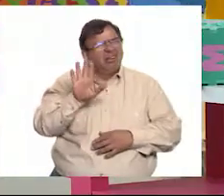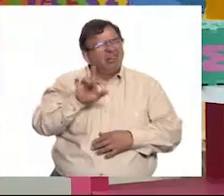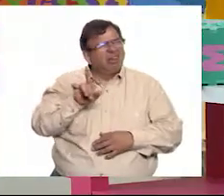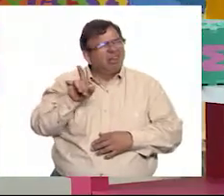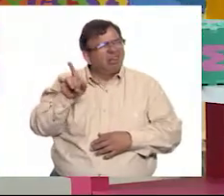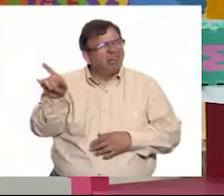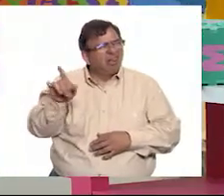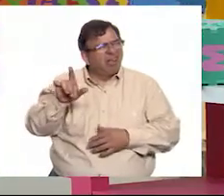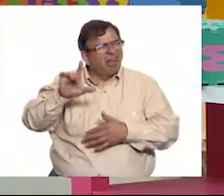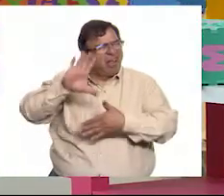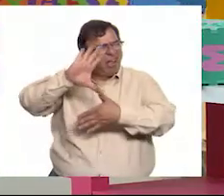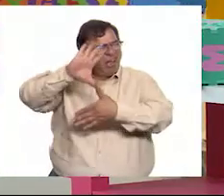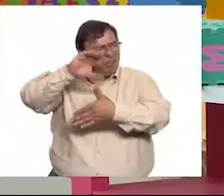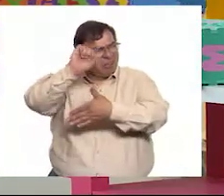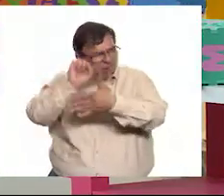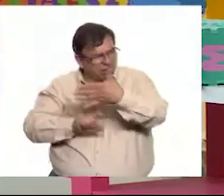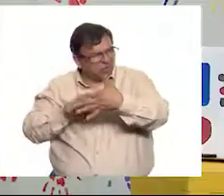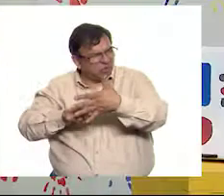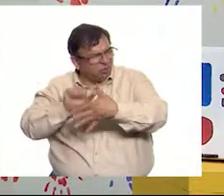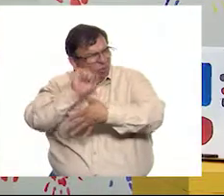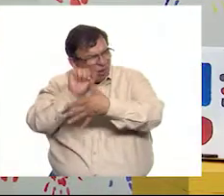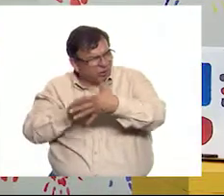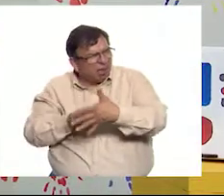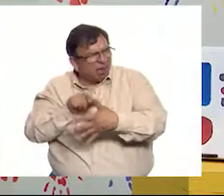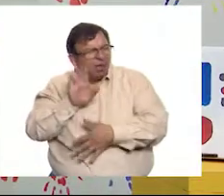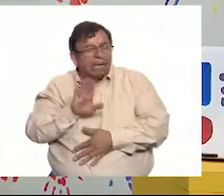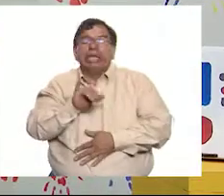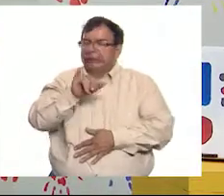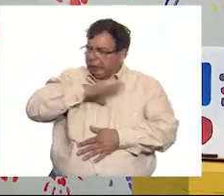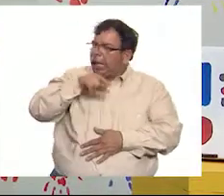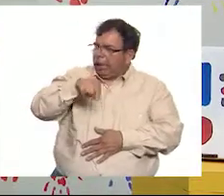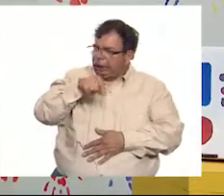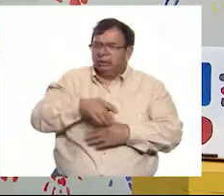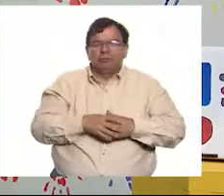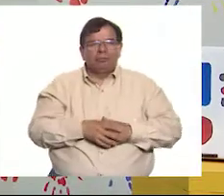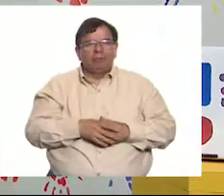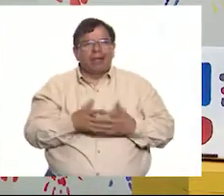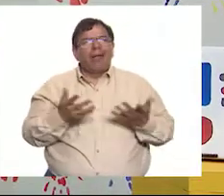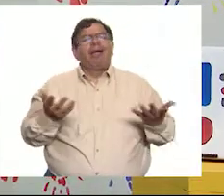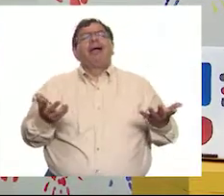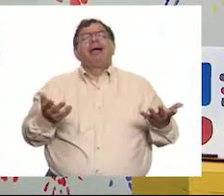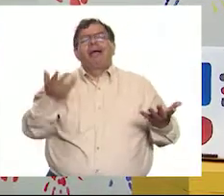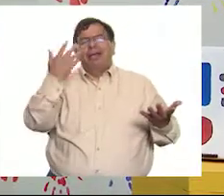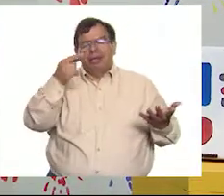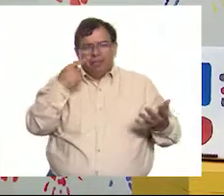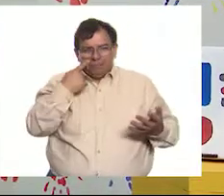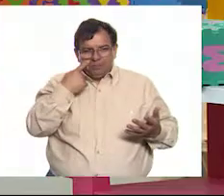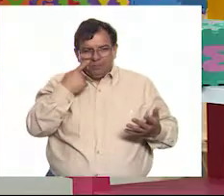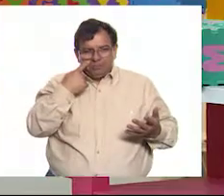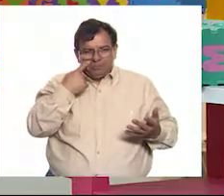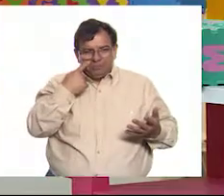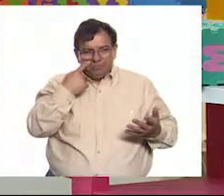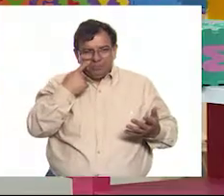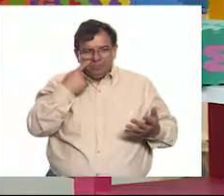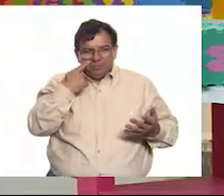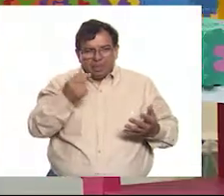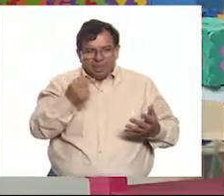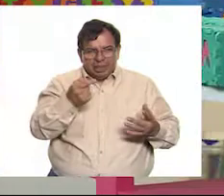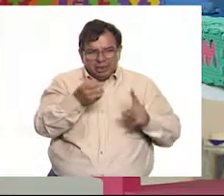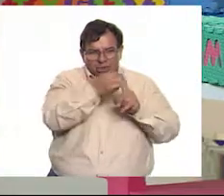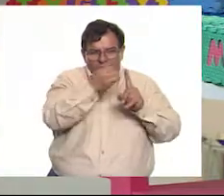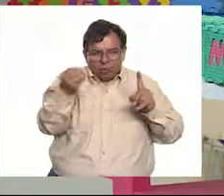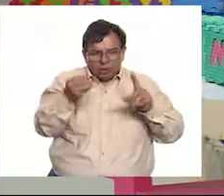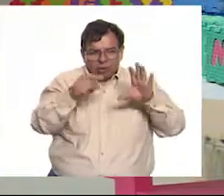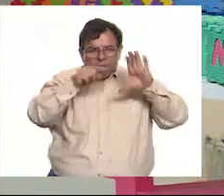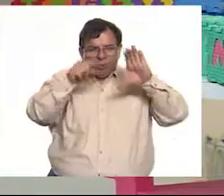del sur de América, ¿verdad? Así es. Así? Sí, sí, sí. Ah, muy bien. Y ya sé. A ver, como dije, esa secuencia está